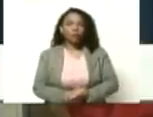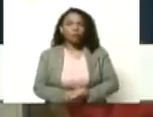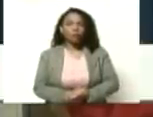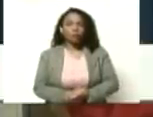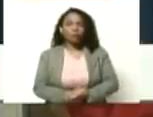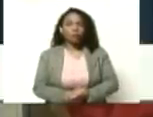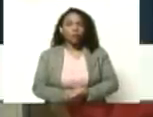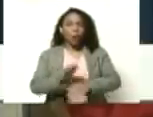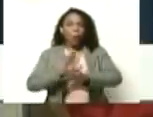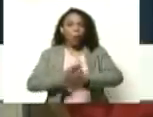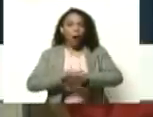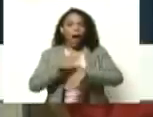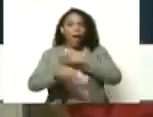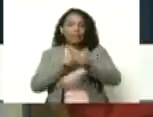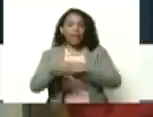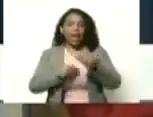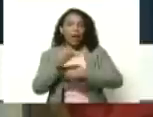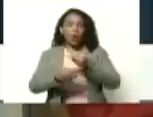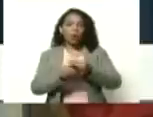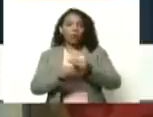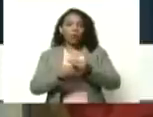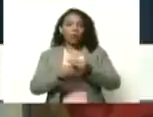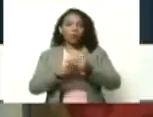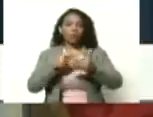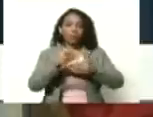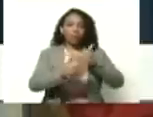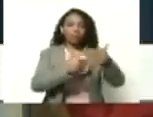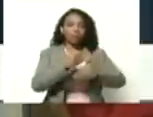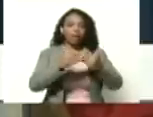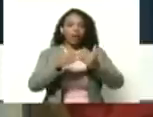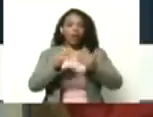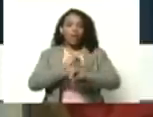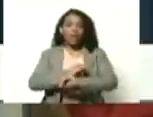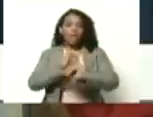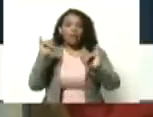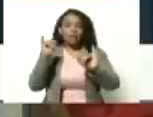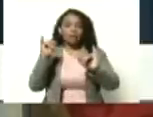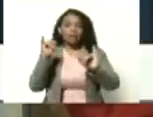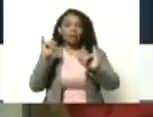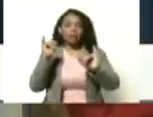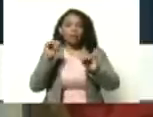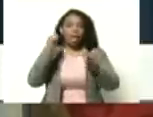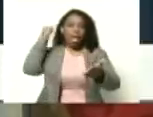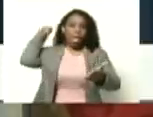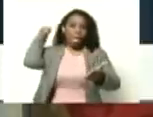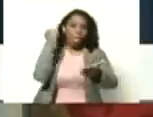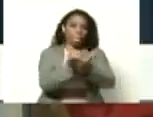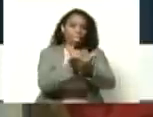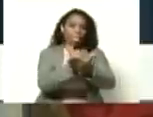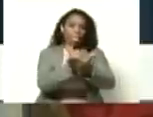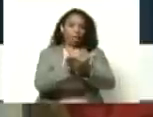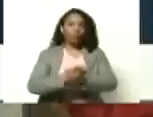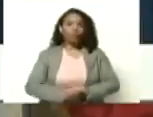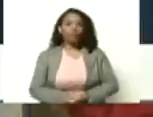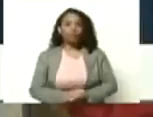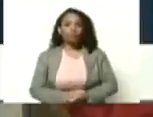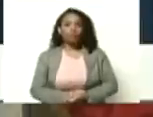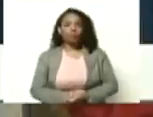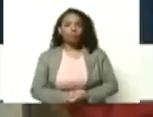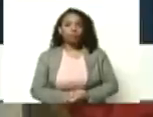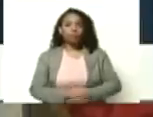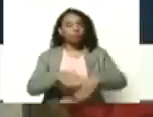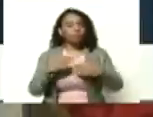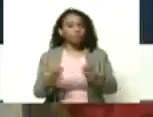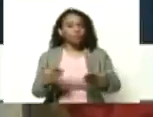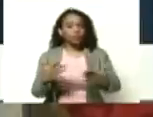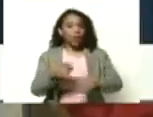porque fue así la secuencia y finalmente el asesinato a través de